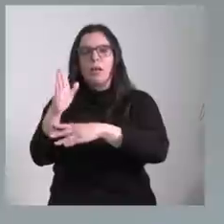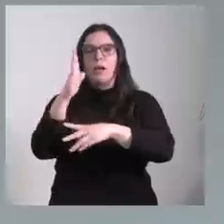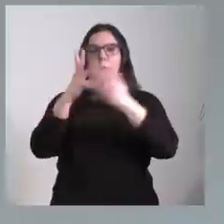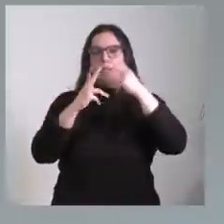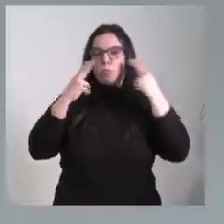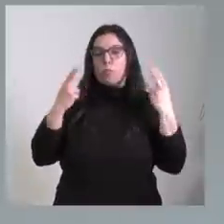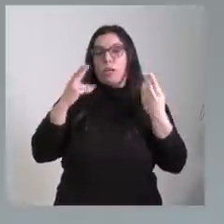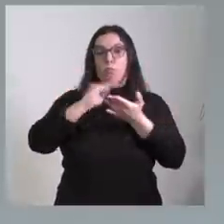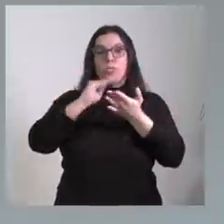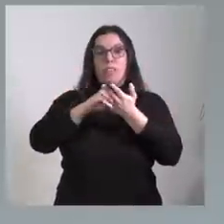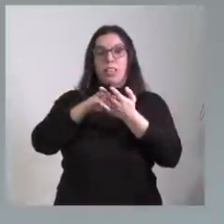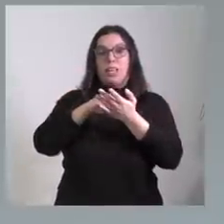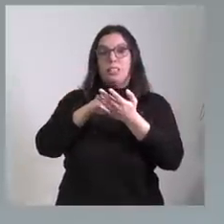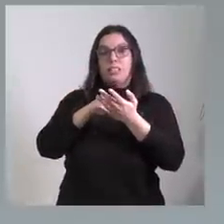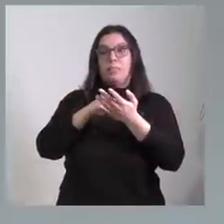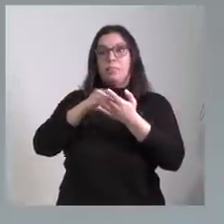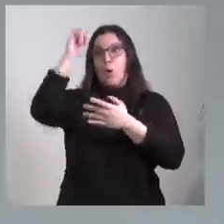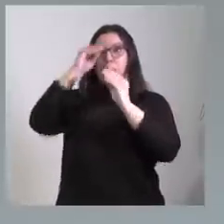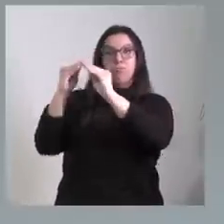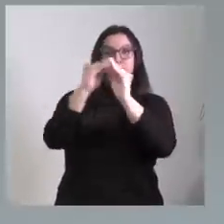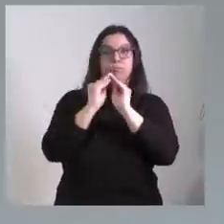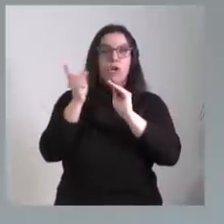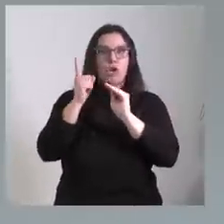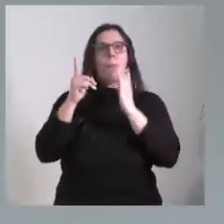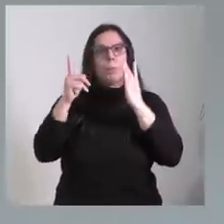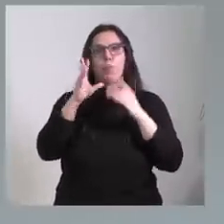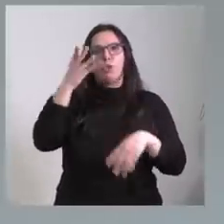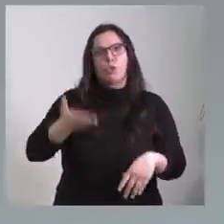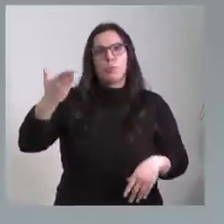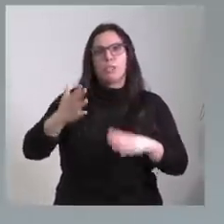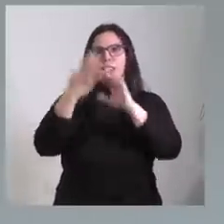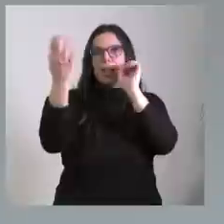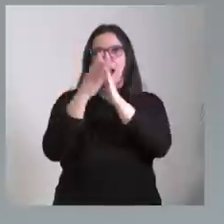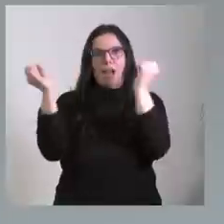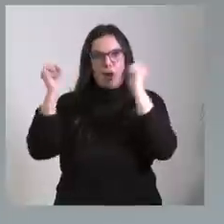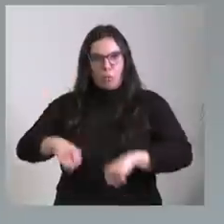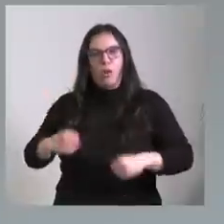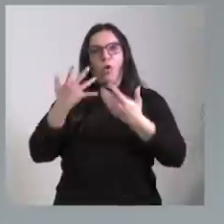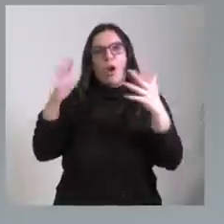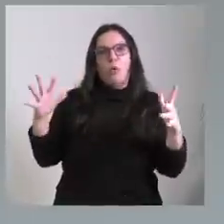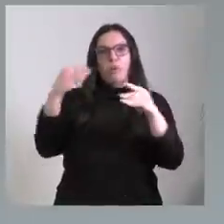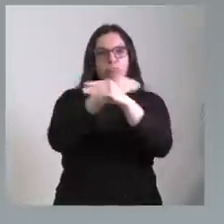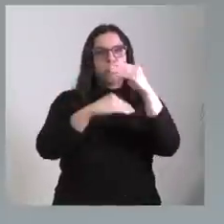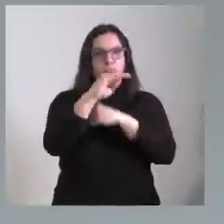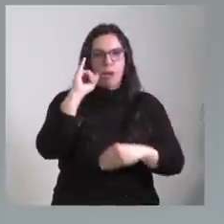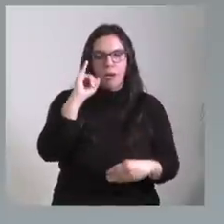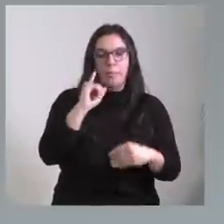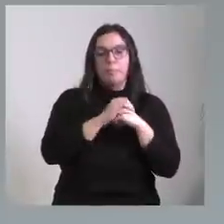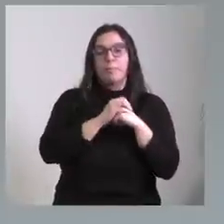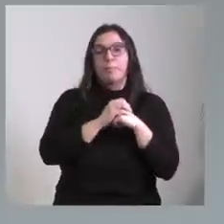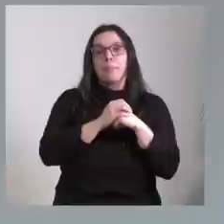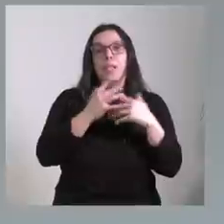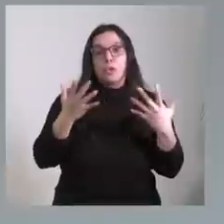siempre tienen un enfoque homogéneo Pero que sea antes es el valor de los acuerdos tener visiones distintas sobre puntos distintos y por tanto que